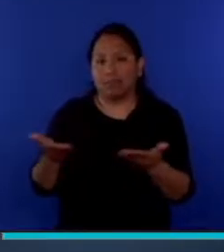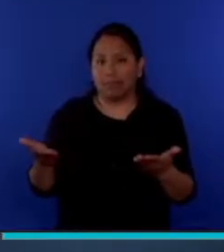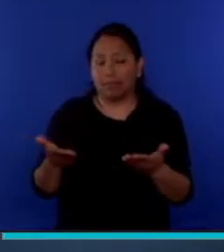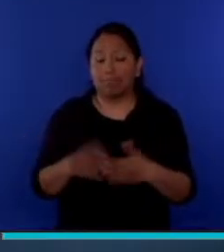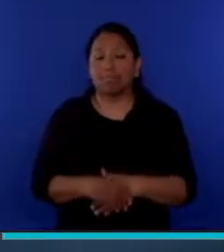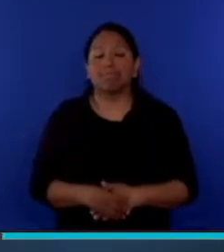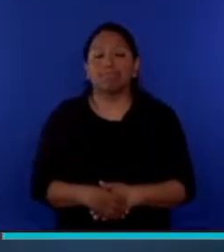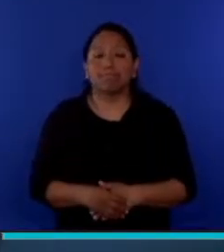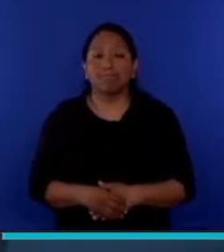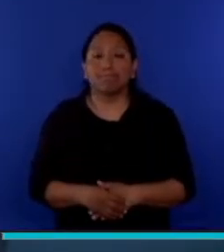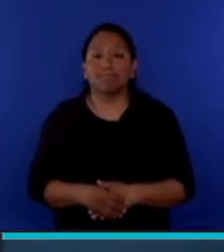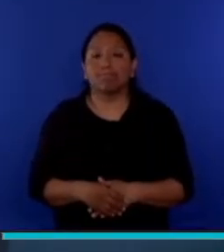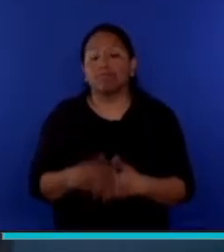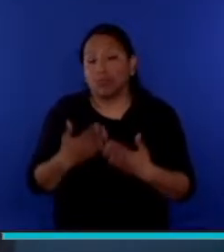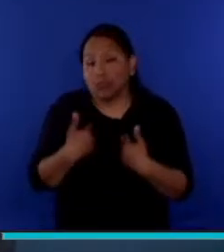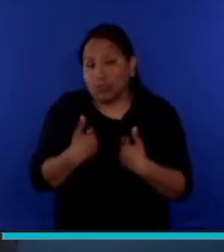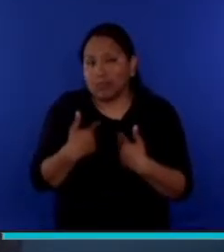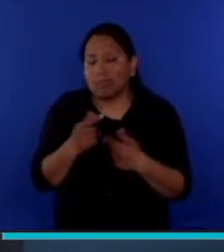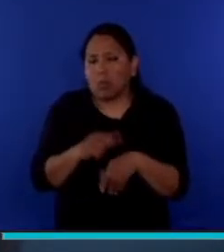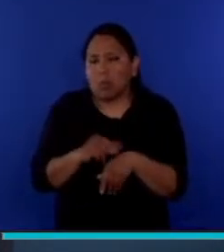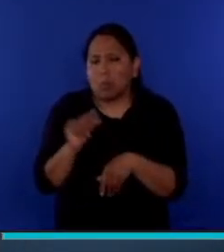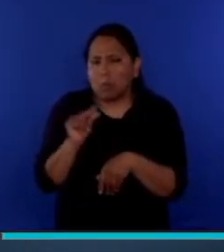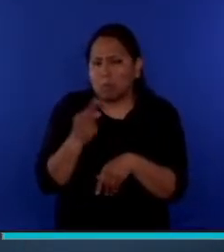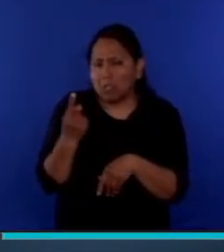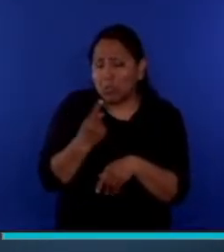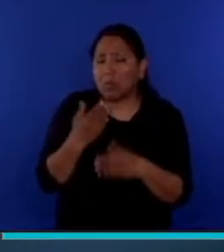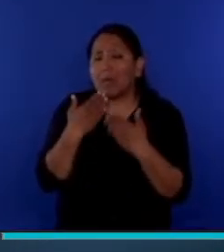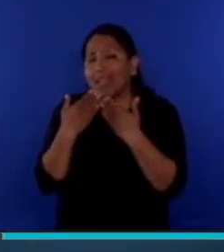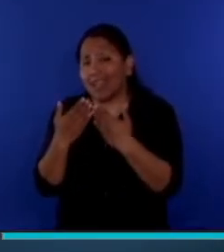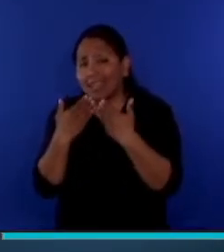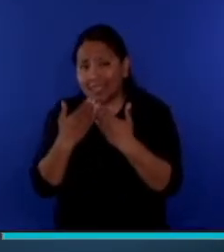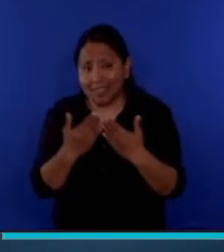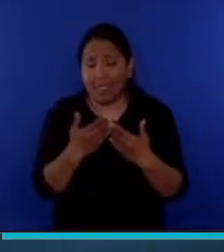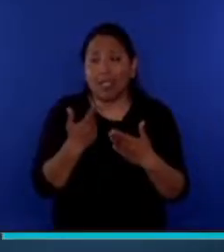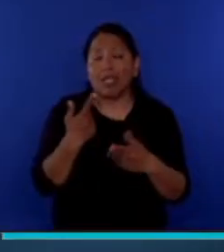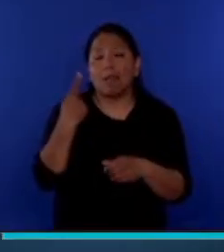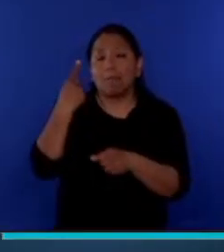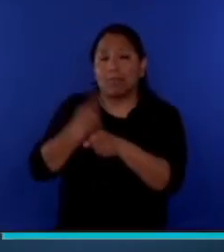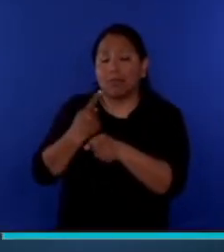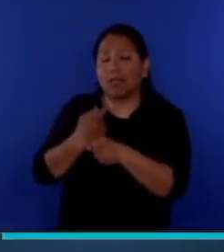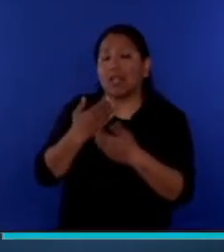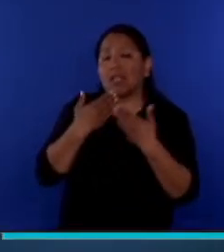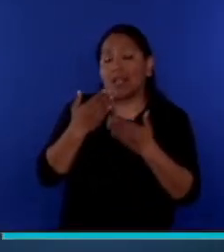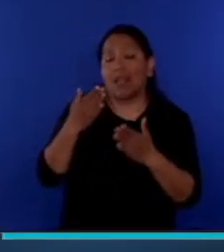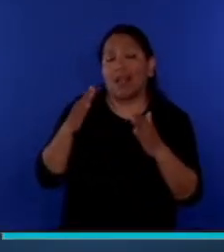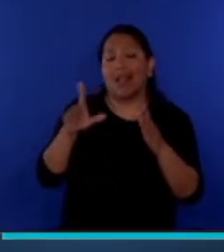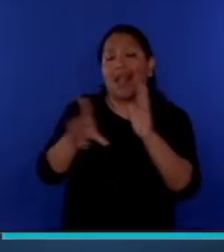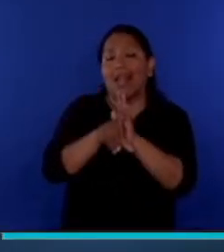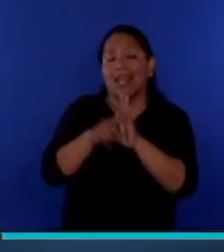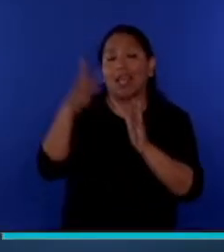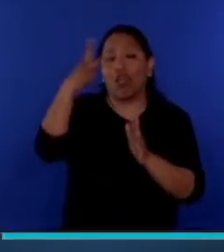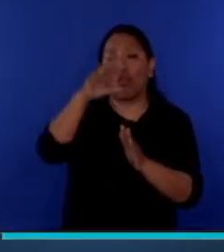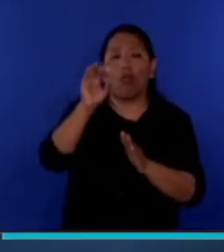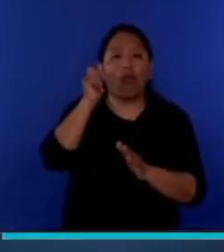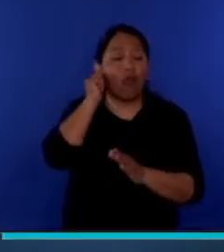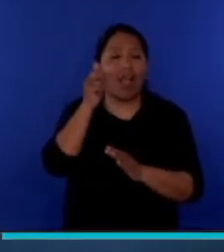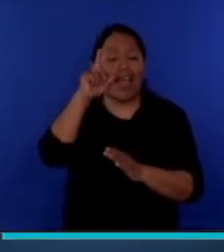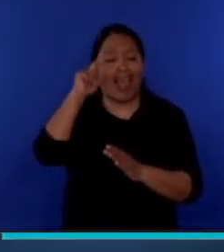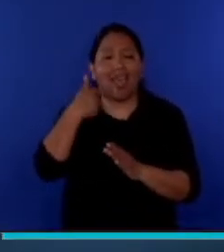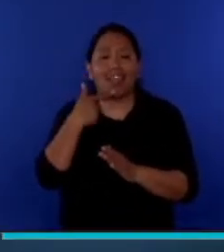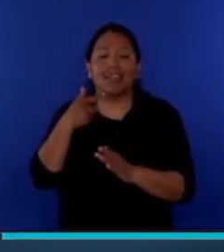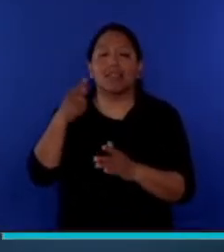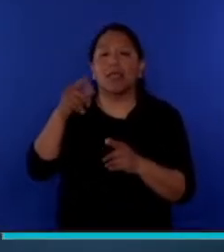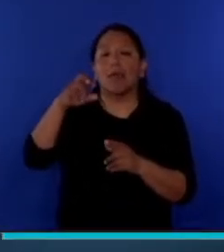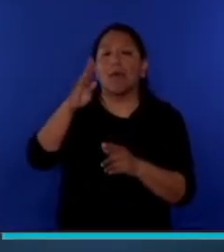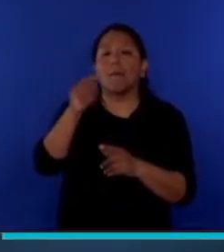Entonces en esto me quiero dar un minuto para agradecer. Primero, el autor de la Ley de Hogares es Tato Batista, Juan Pi Batista, en